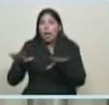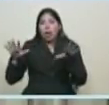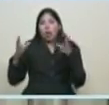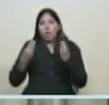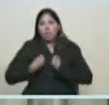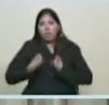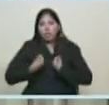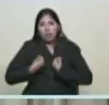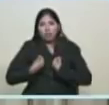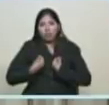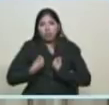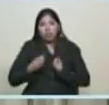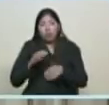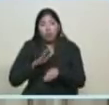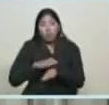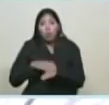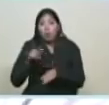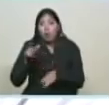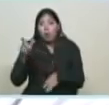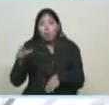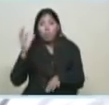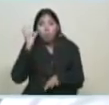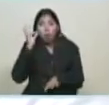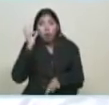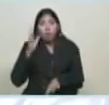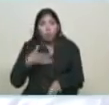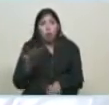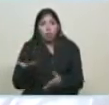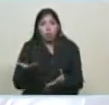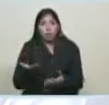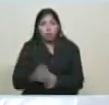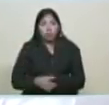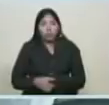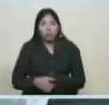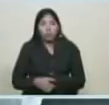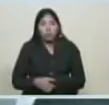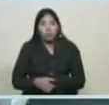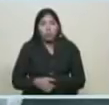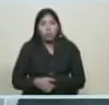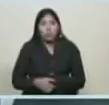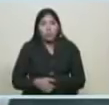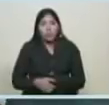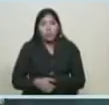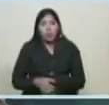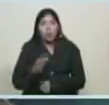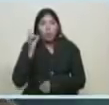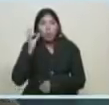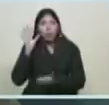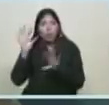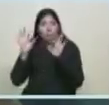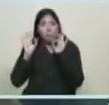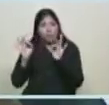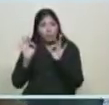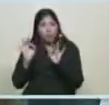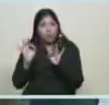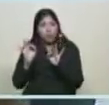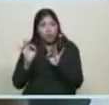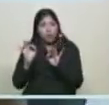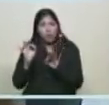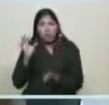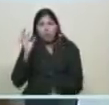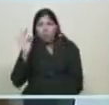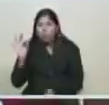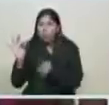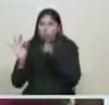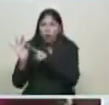mujer puede dar el milagro de la vida por eso es que la mujer es especial y cuando uno dice mujer dice